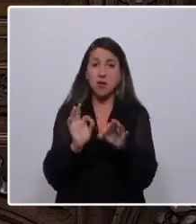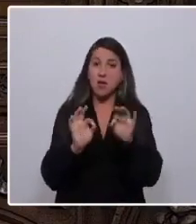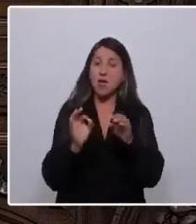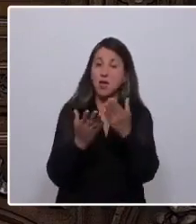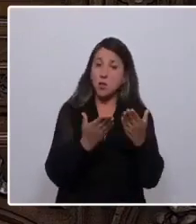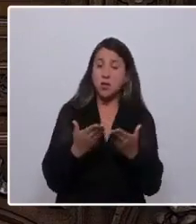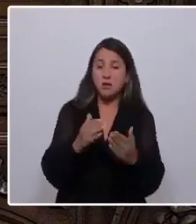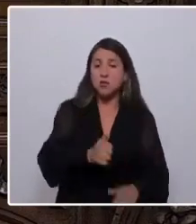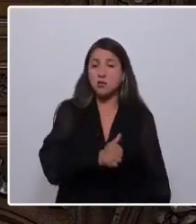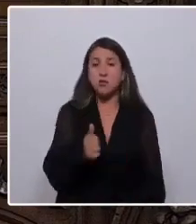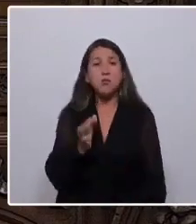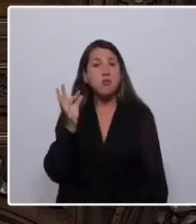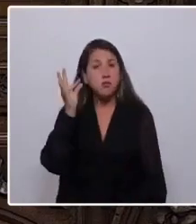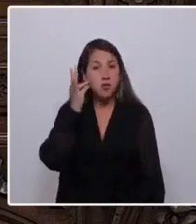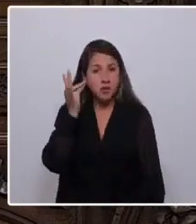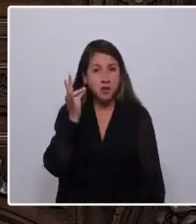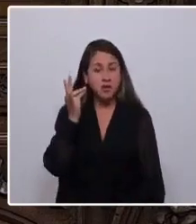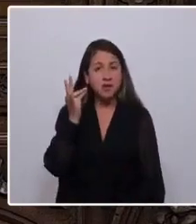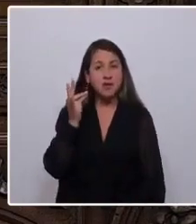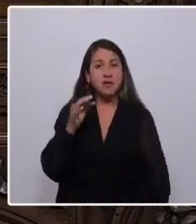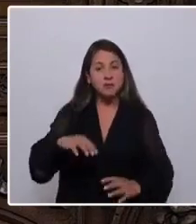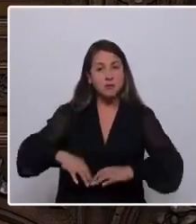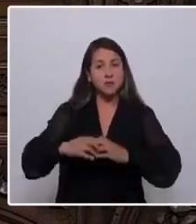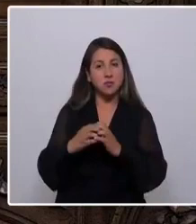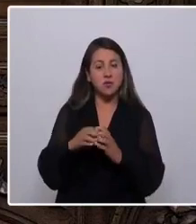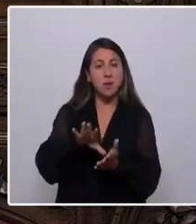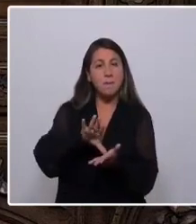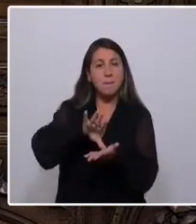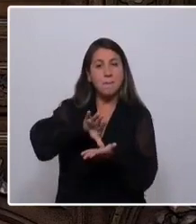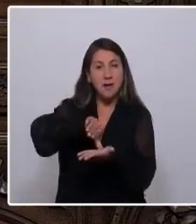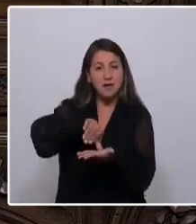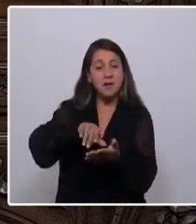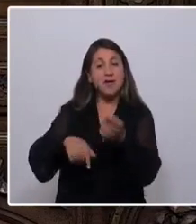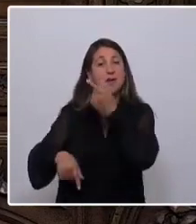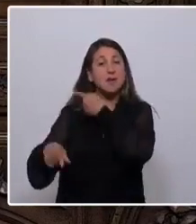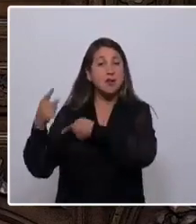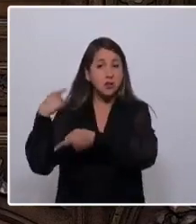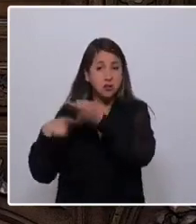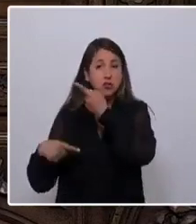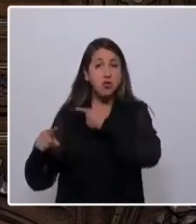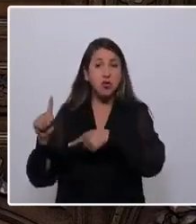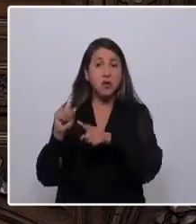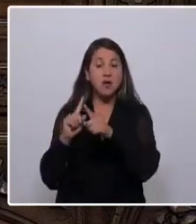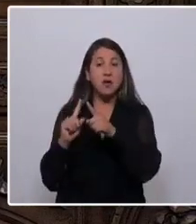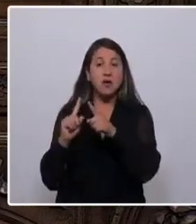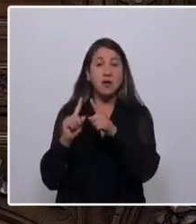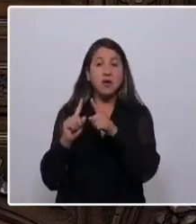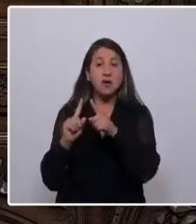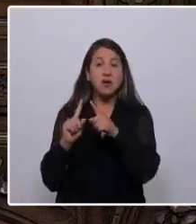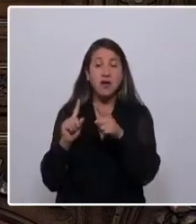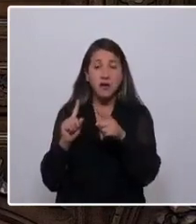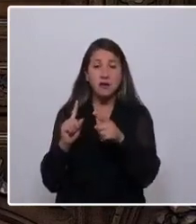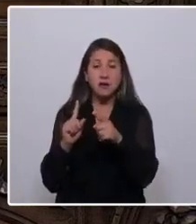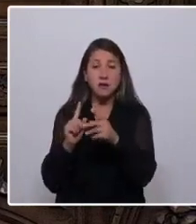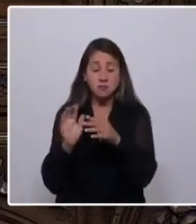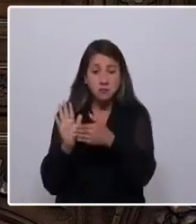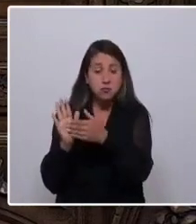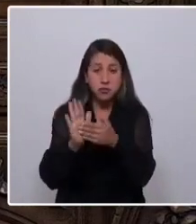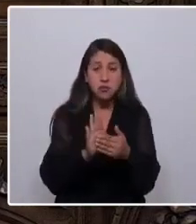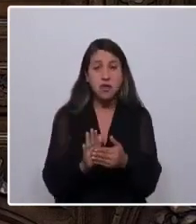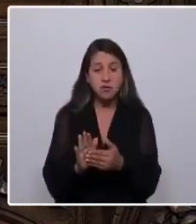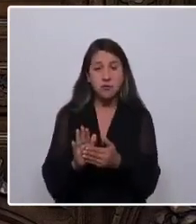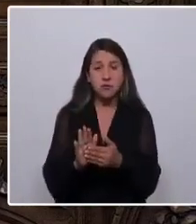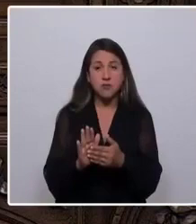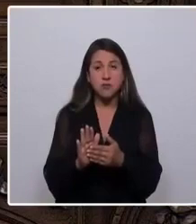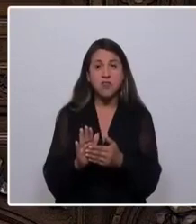como todas, han forjado nuestra patria y que la historia ha invisibilizado. Pero si hay algo que